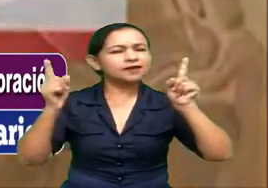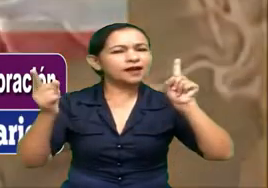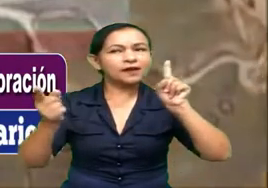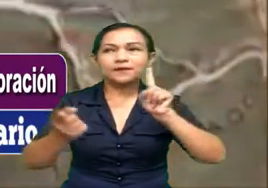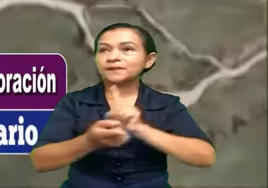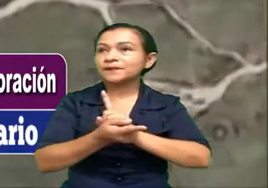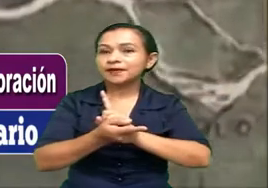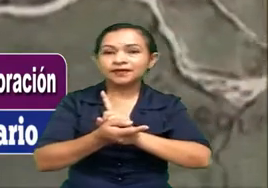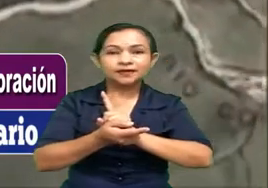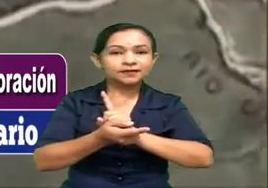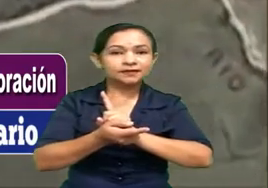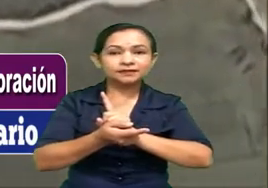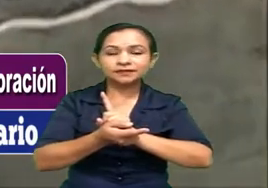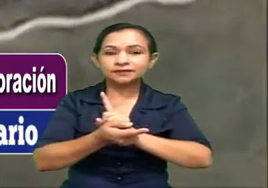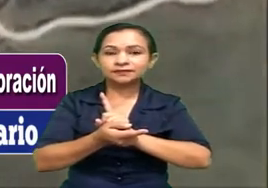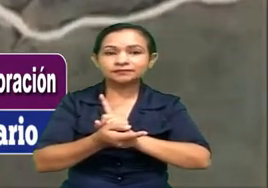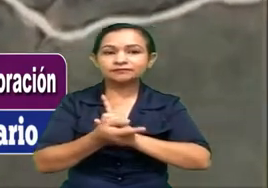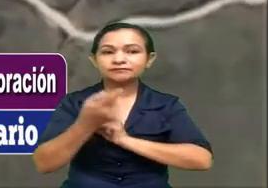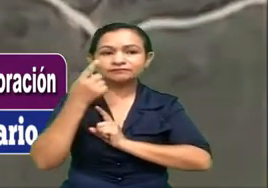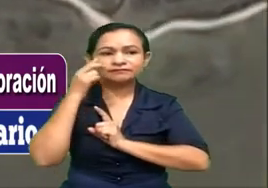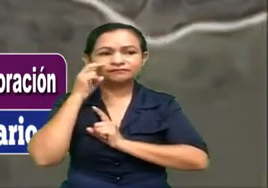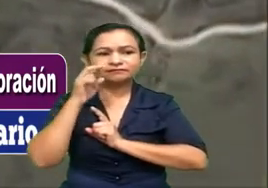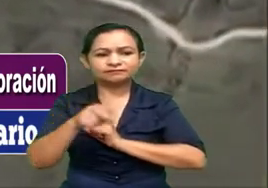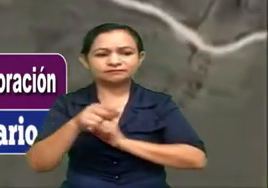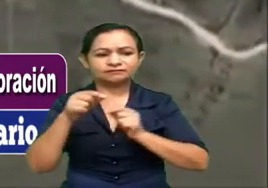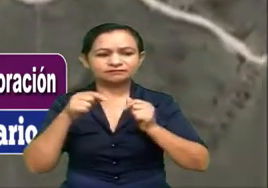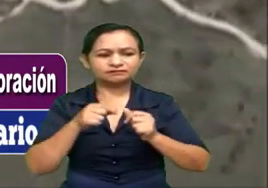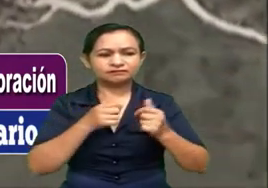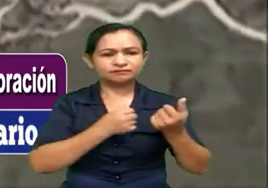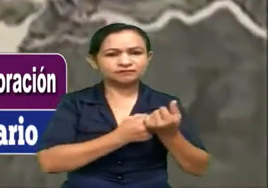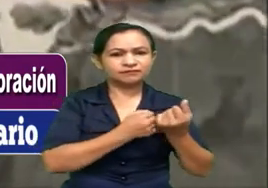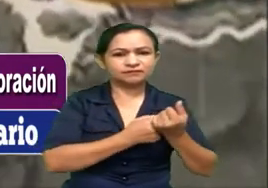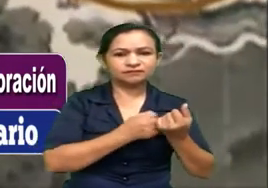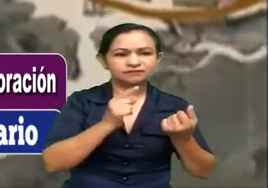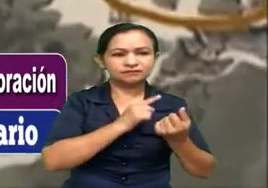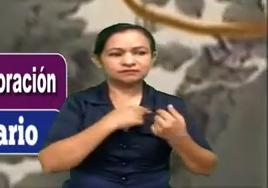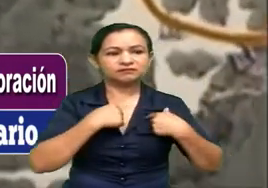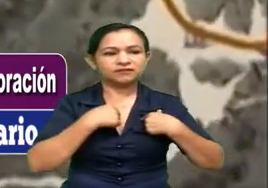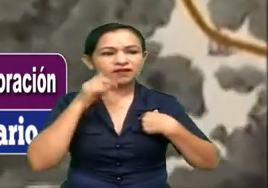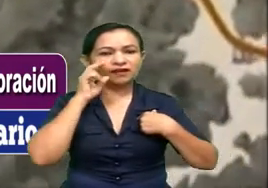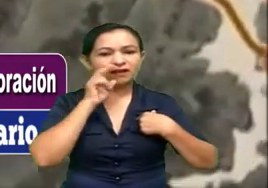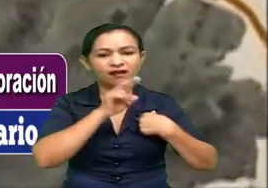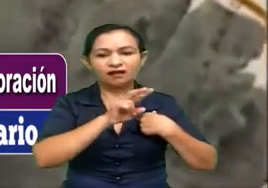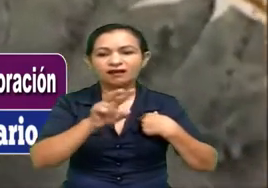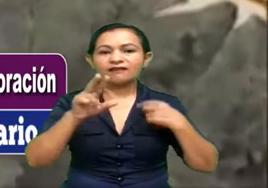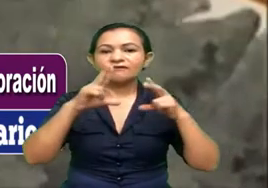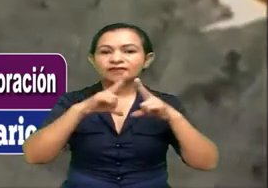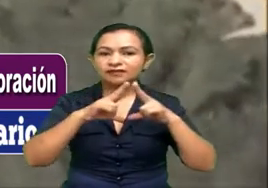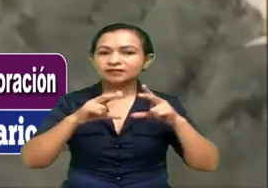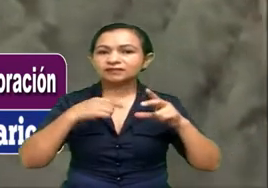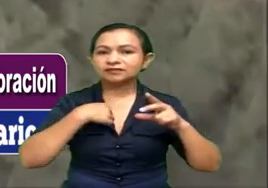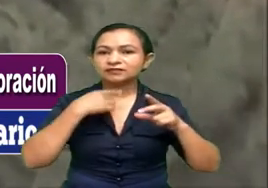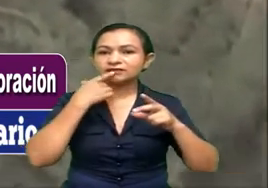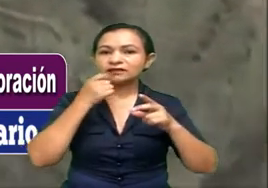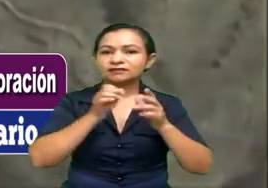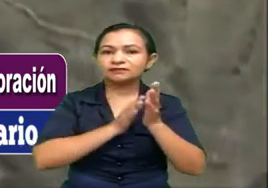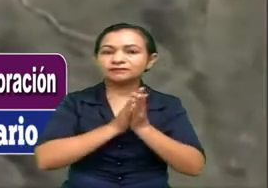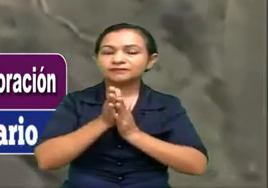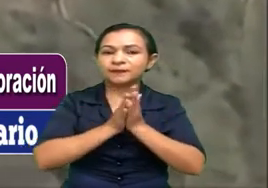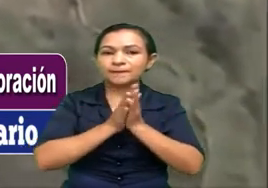totalmente su dependencia de los democráticos, y pretende él en constituirse, porque a él le decían